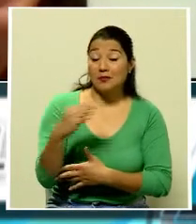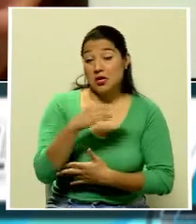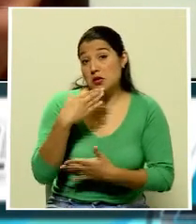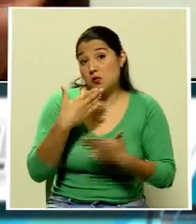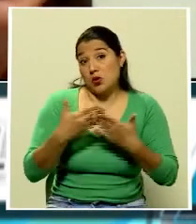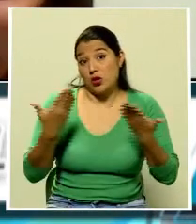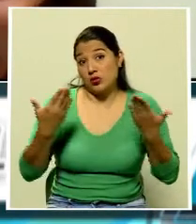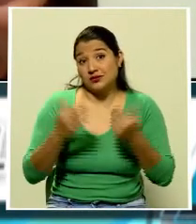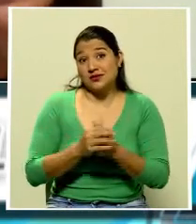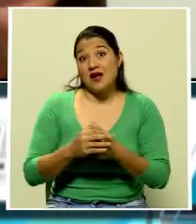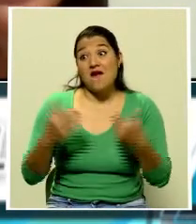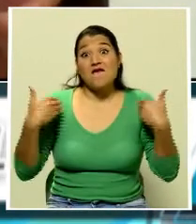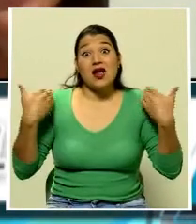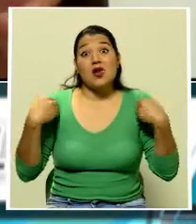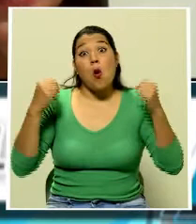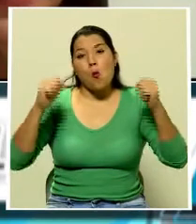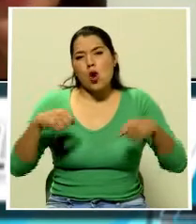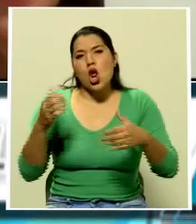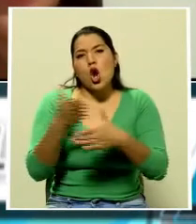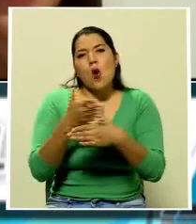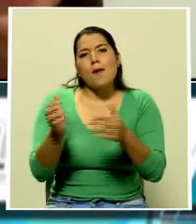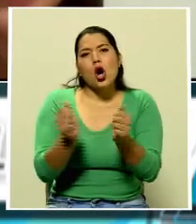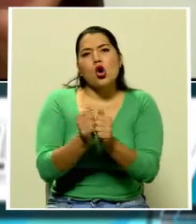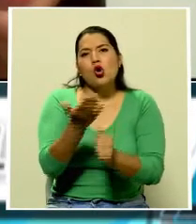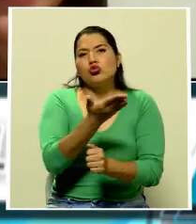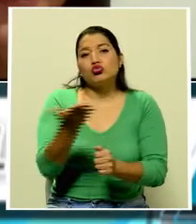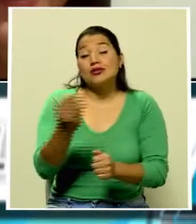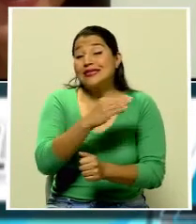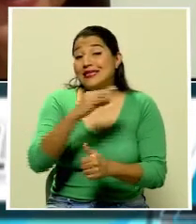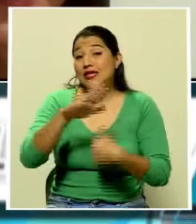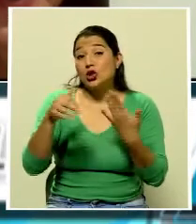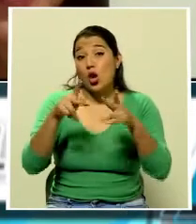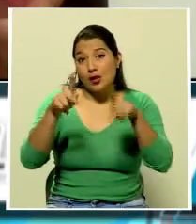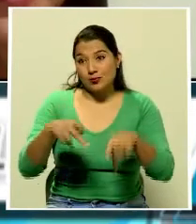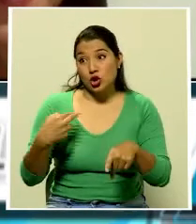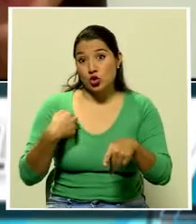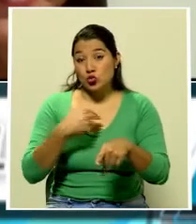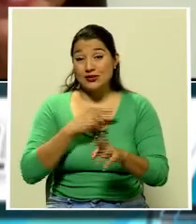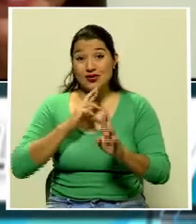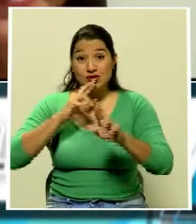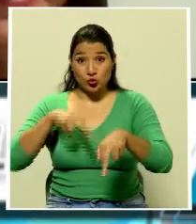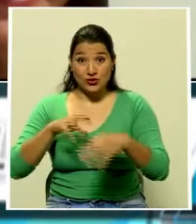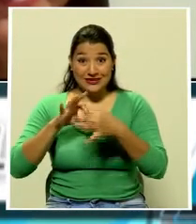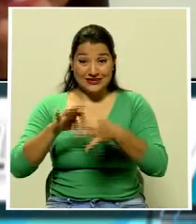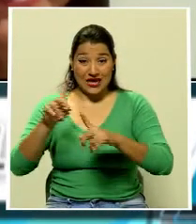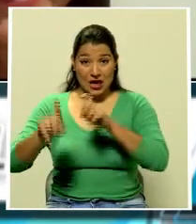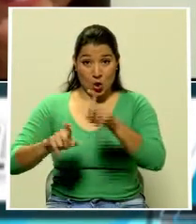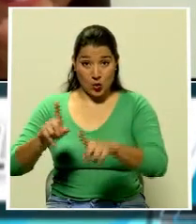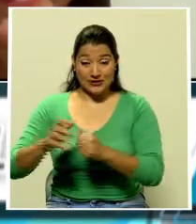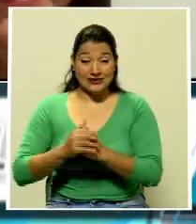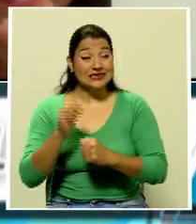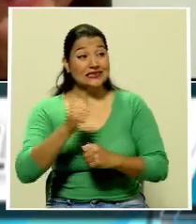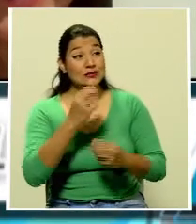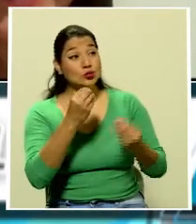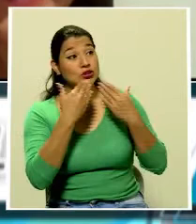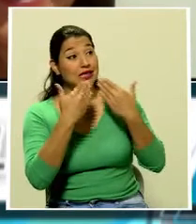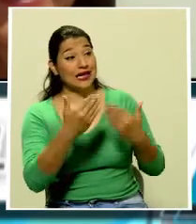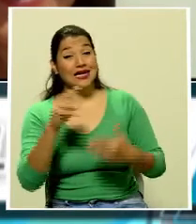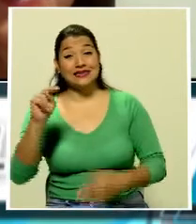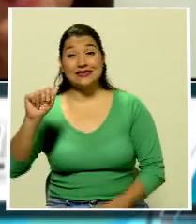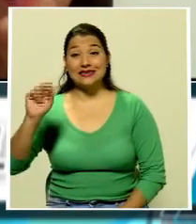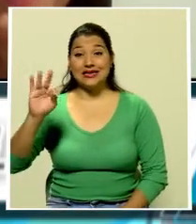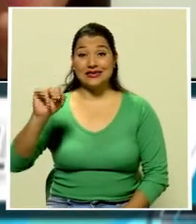pues felices de poder compartir con ustedes y con toda la audiencia nuestros resultados de nuestra encuesta. Así es, muchas gracias.